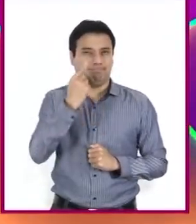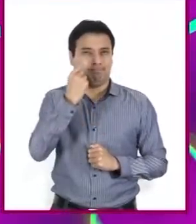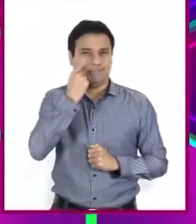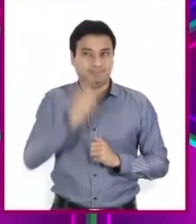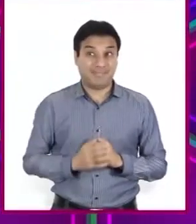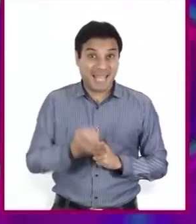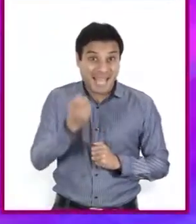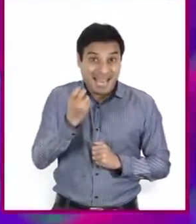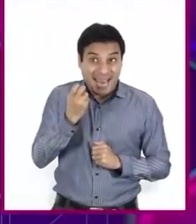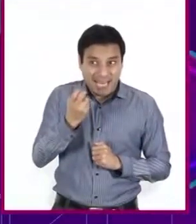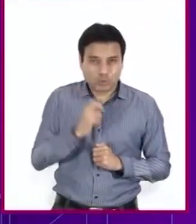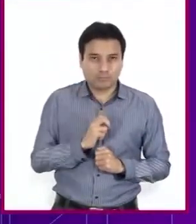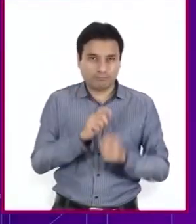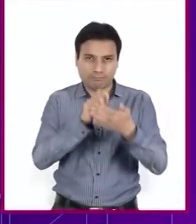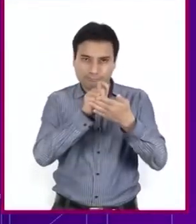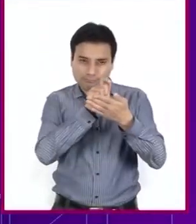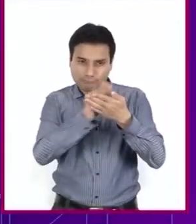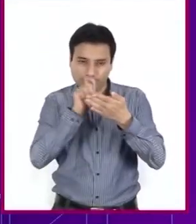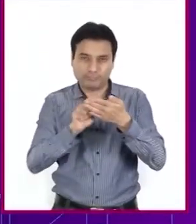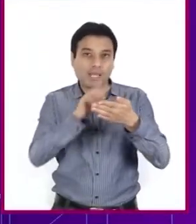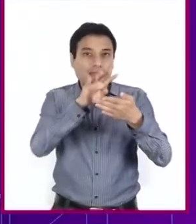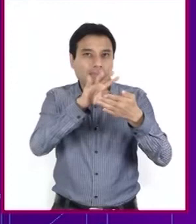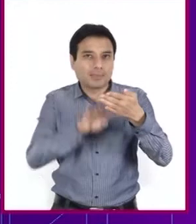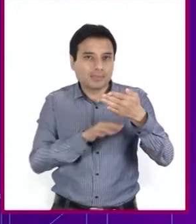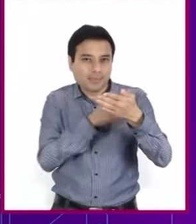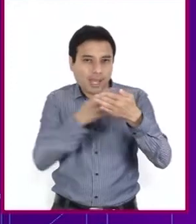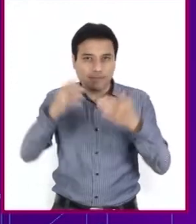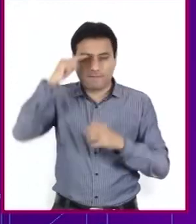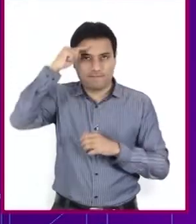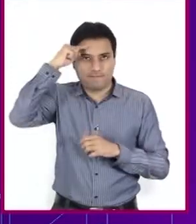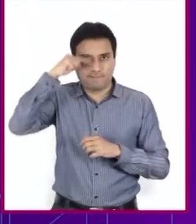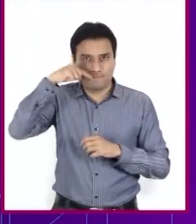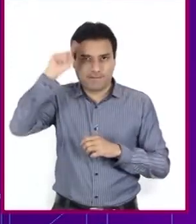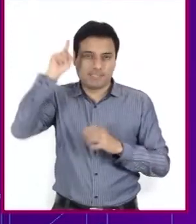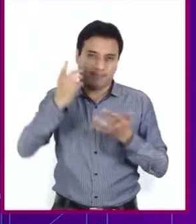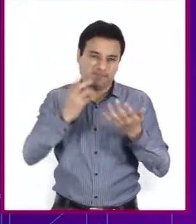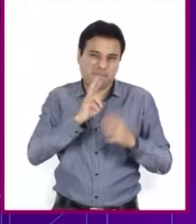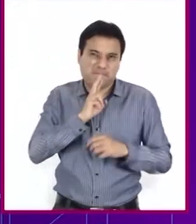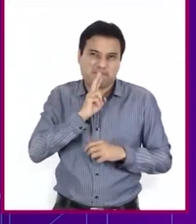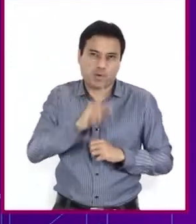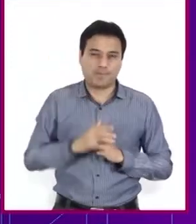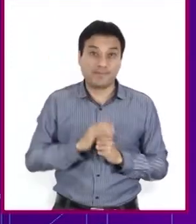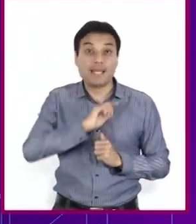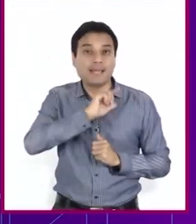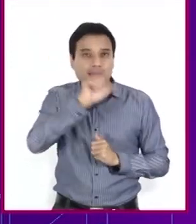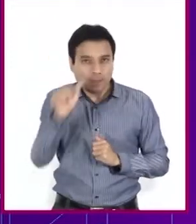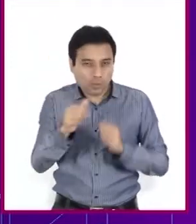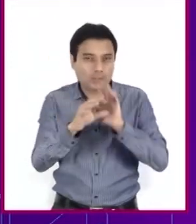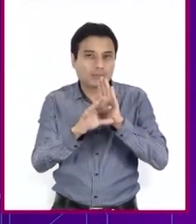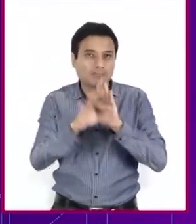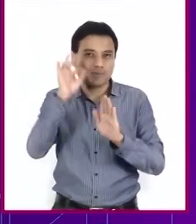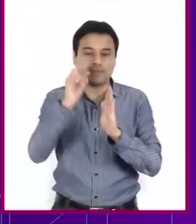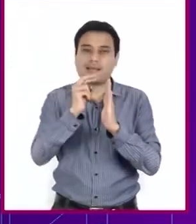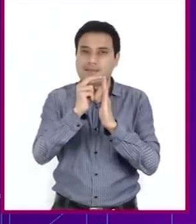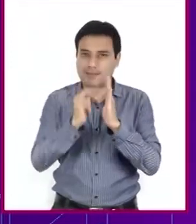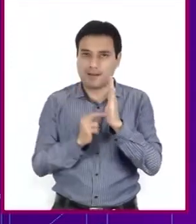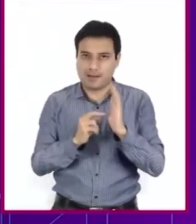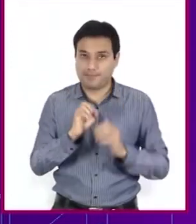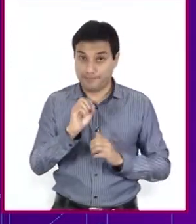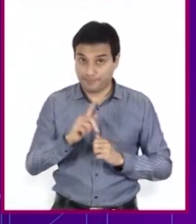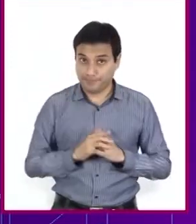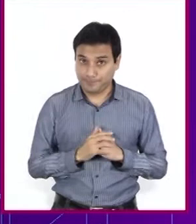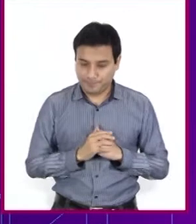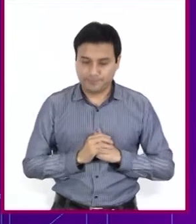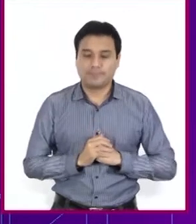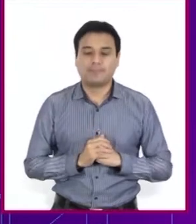tabla para que sea más fácil establecer la expresión algebraica o regla matemática que representa la sucesión.